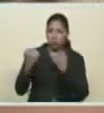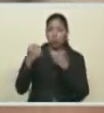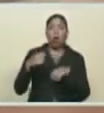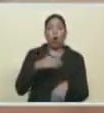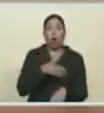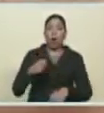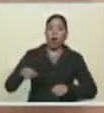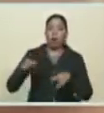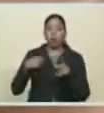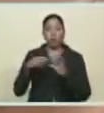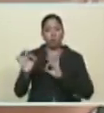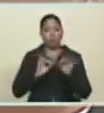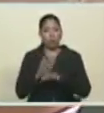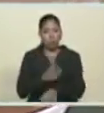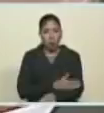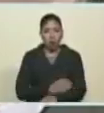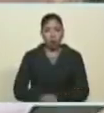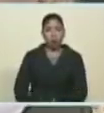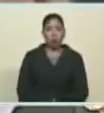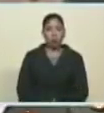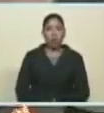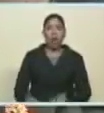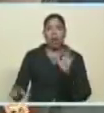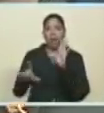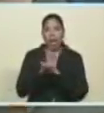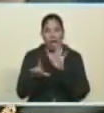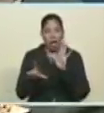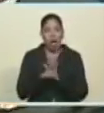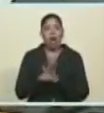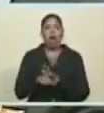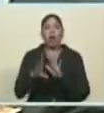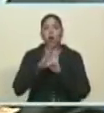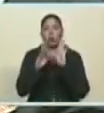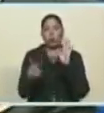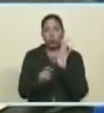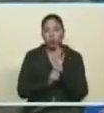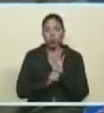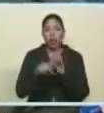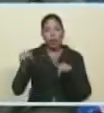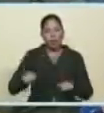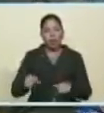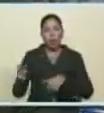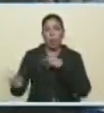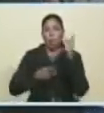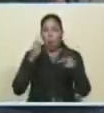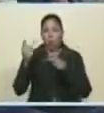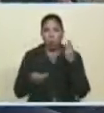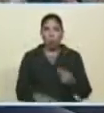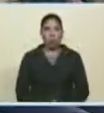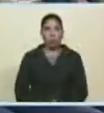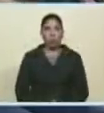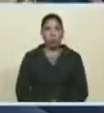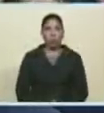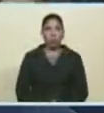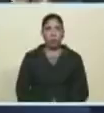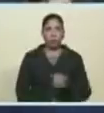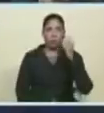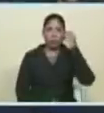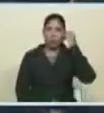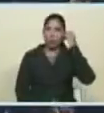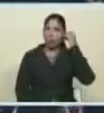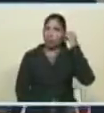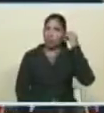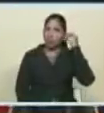electoral venezolano. En batalla legal, constitucional, política, electoral. Que lo sepan, los que tienen que